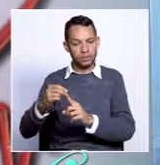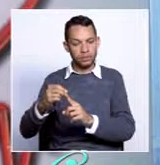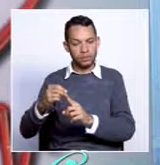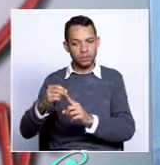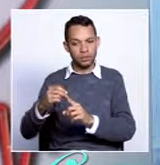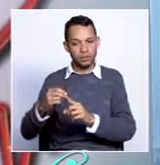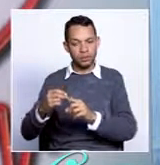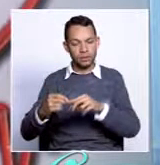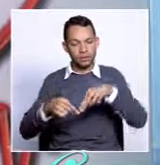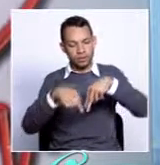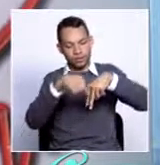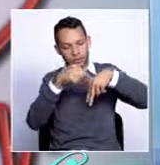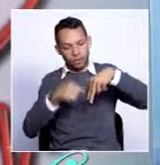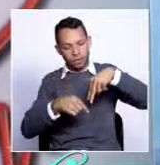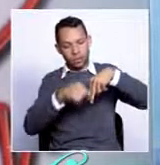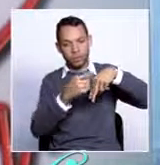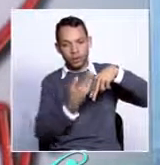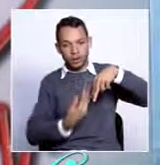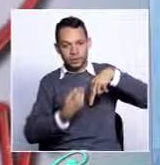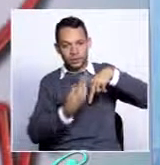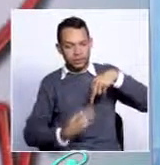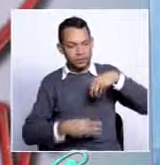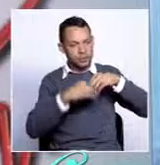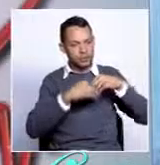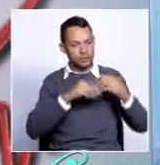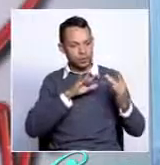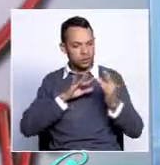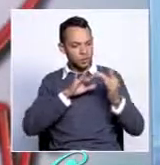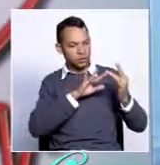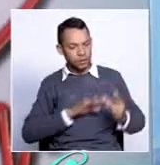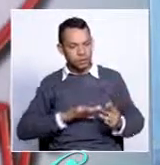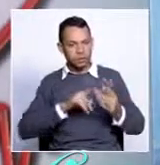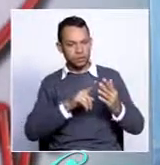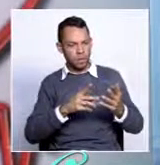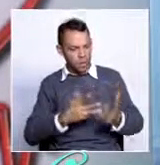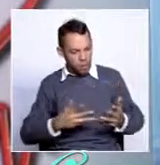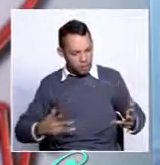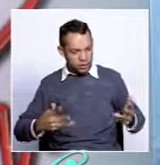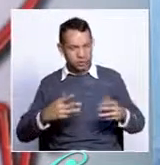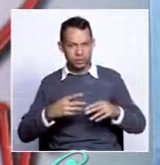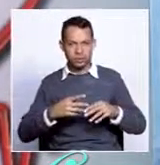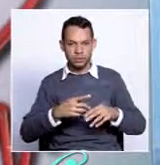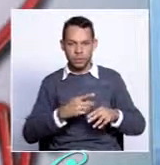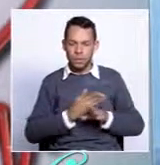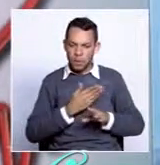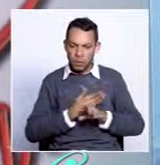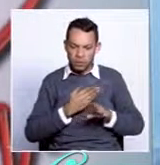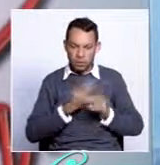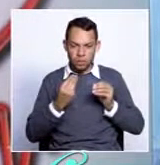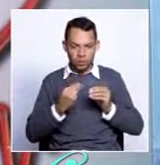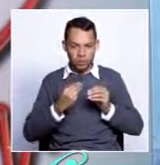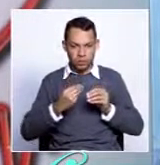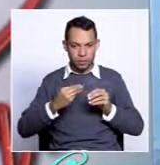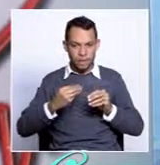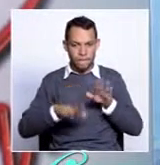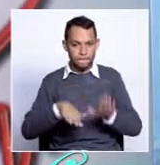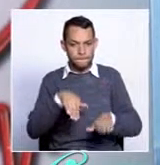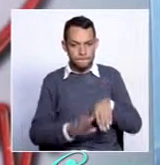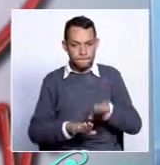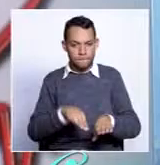y me remitieron porque es que me de estos cordones que tengo hoy y todo ese problema que tengo